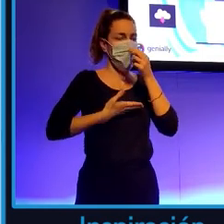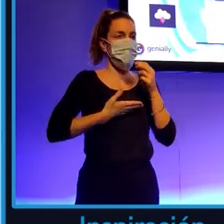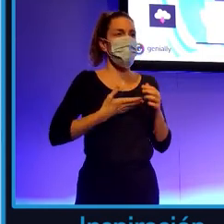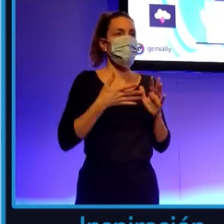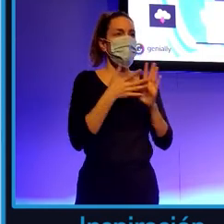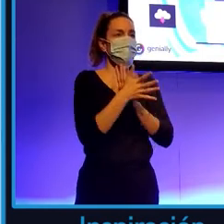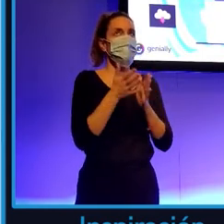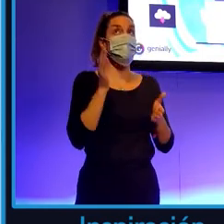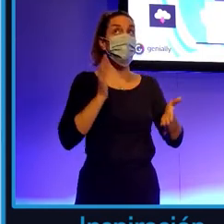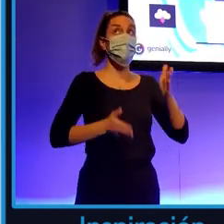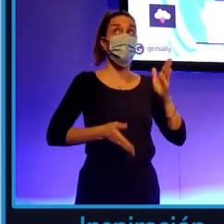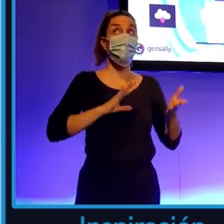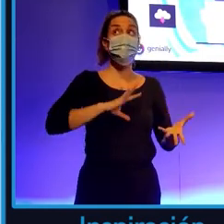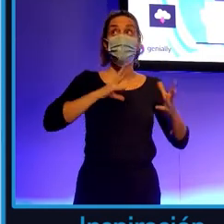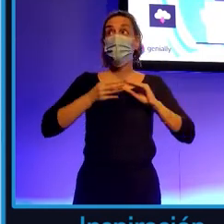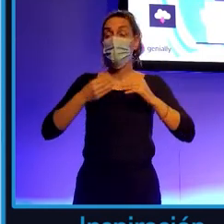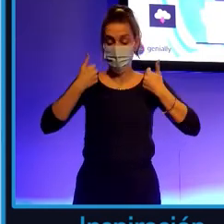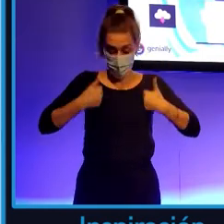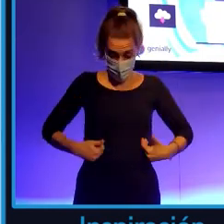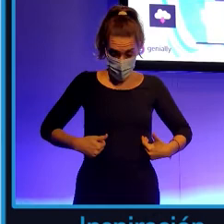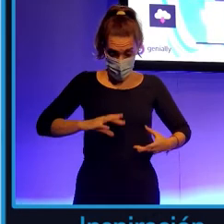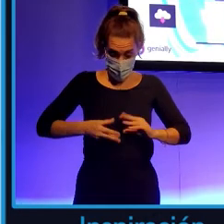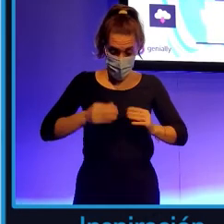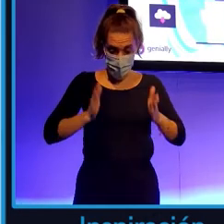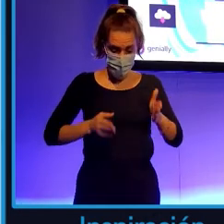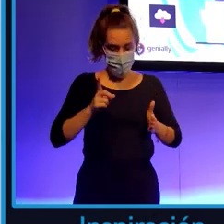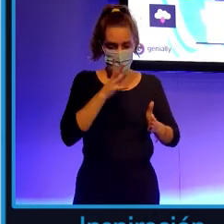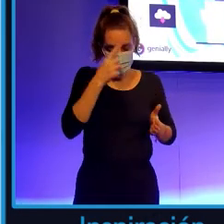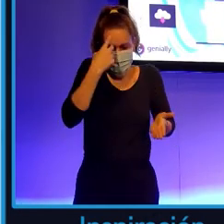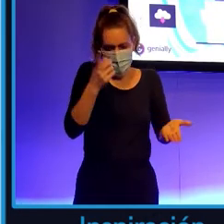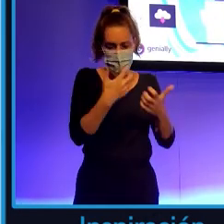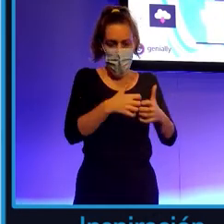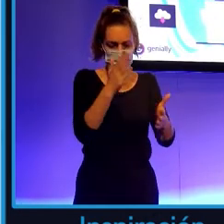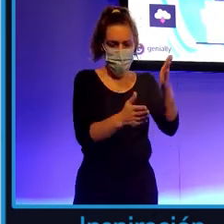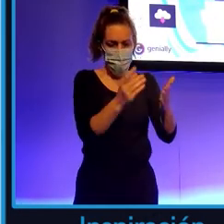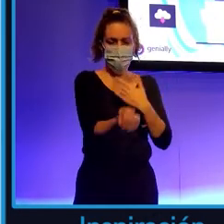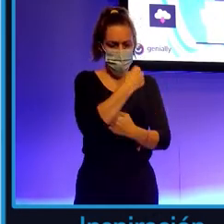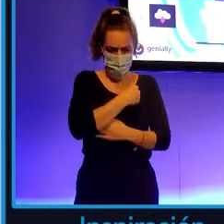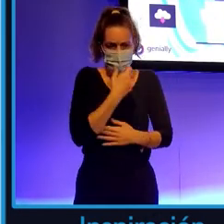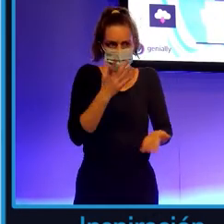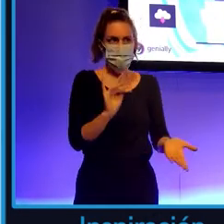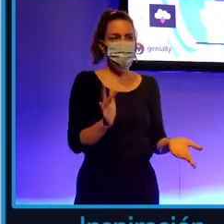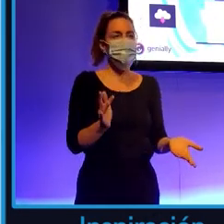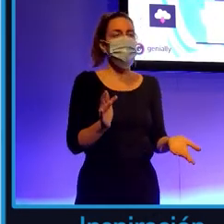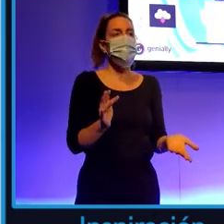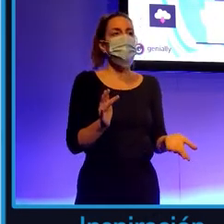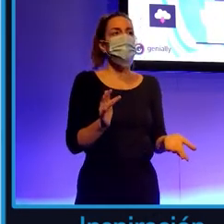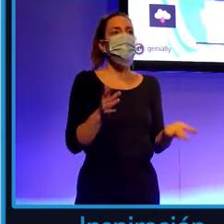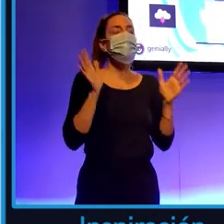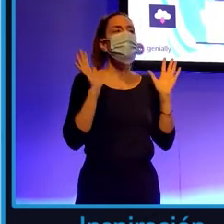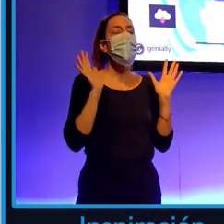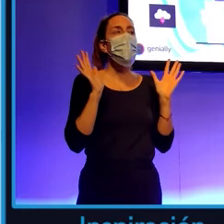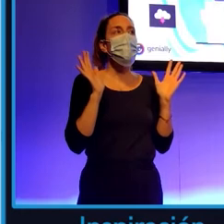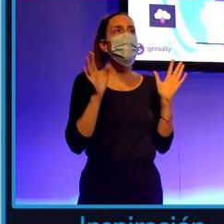tratemos de ser robots porque ya sabemos con los robots son mejores que nosotros mires por donde lo mire pero ahí nosotros